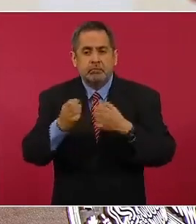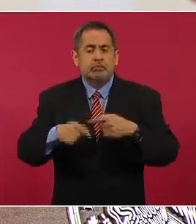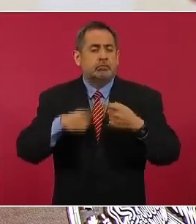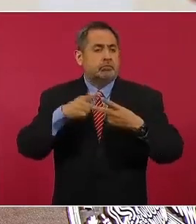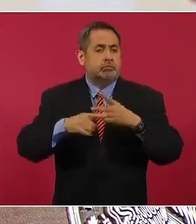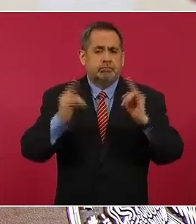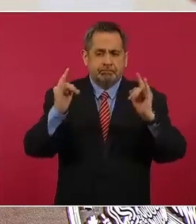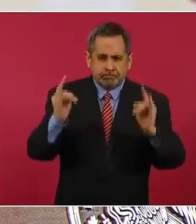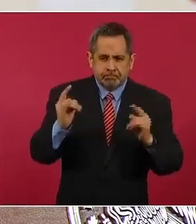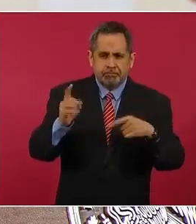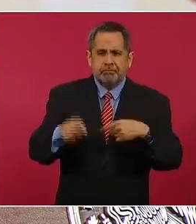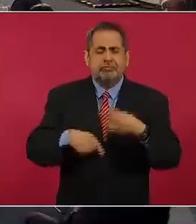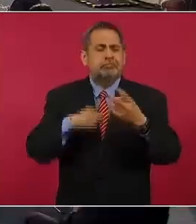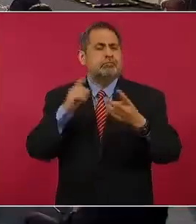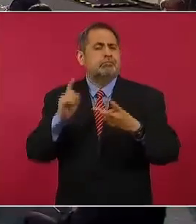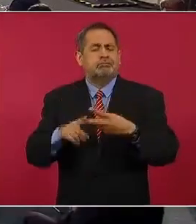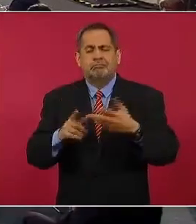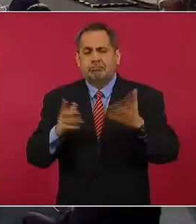canchas,